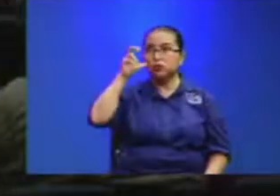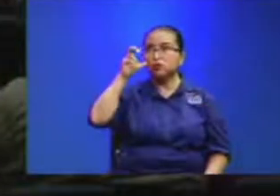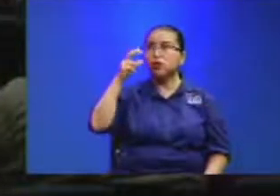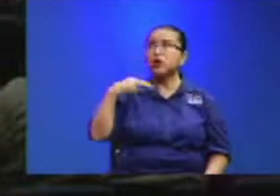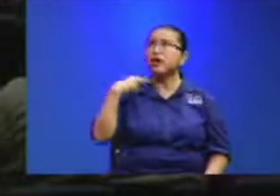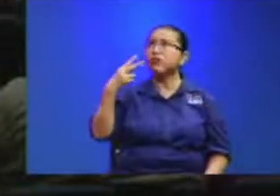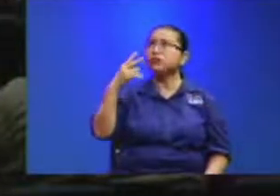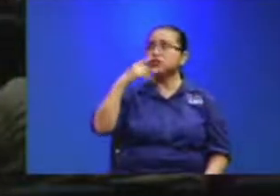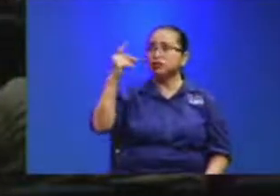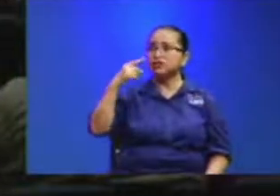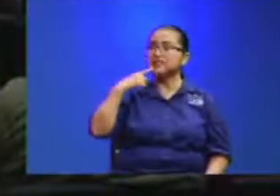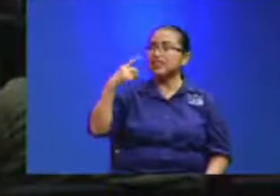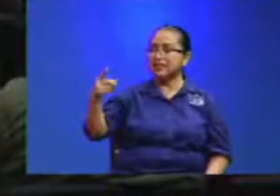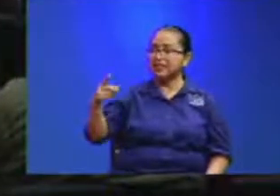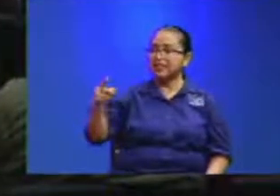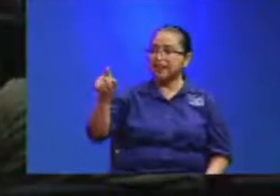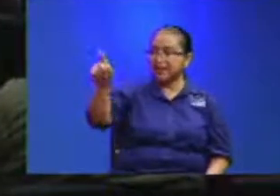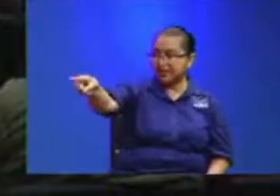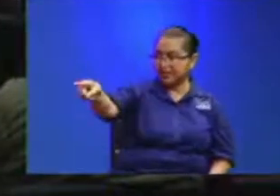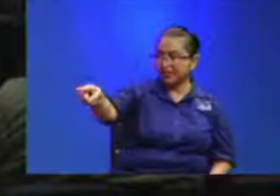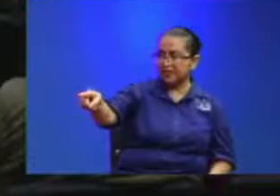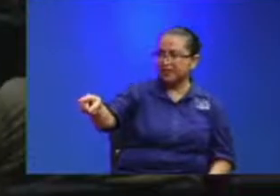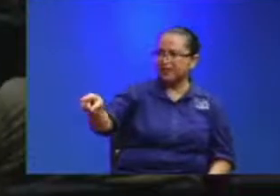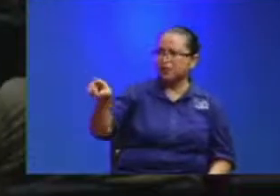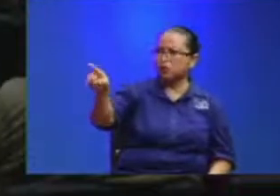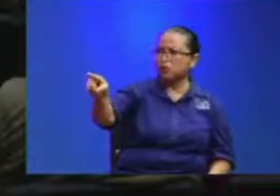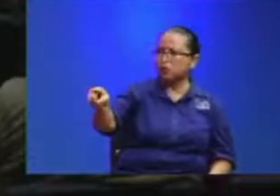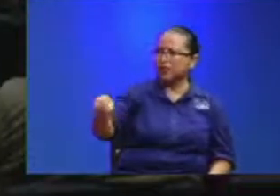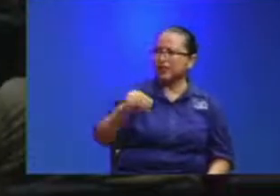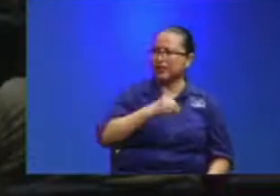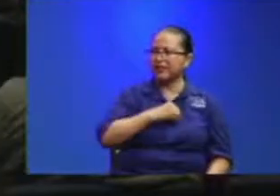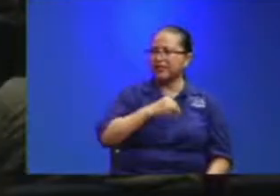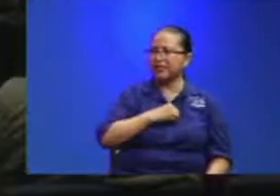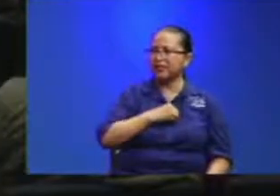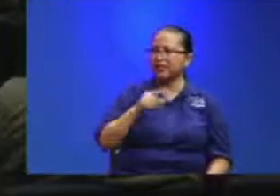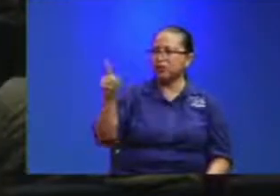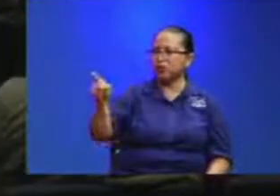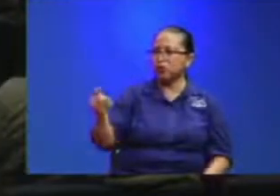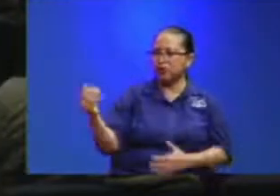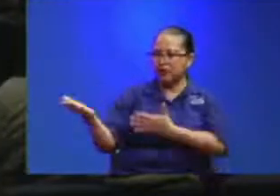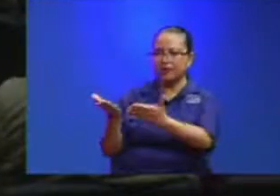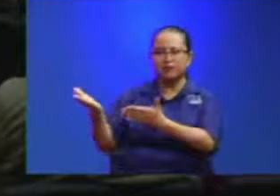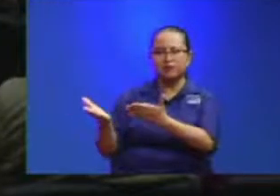y me dicen que te llame a vos juan pueblo que te quiere a su servicio